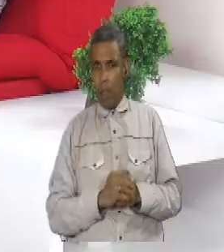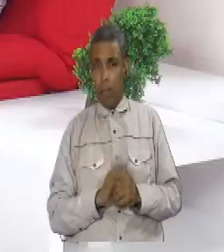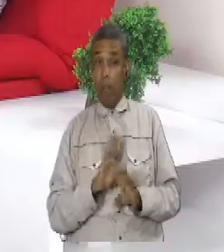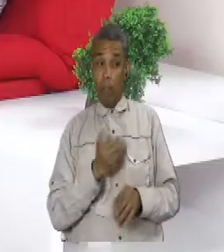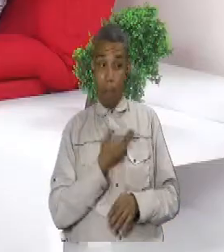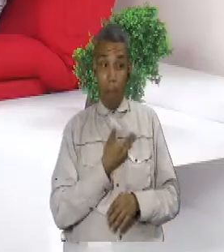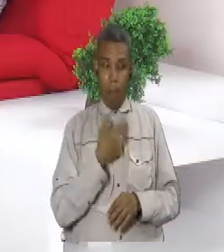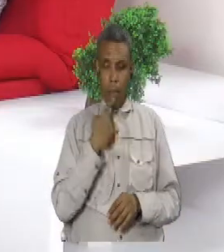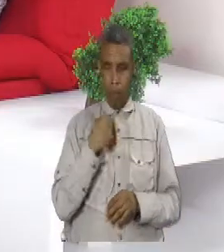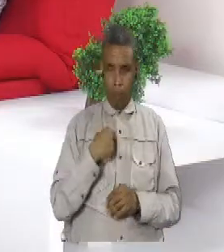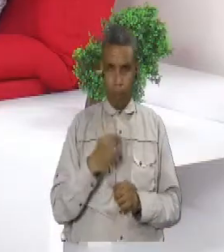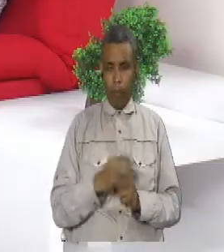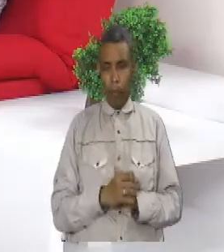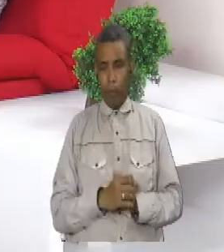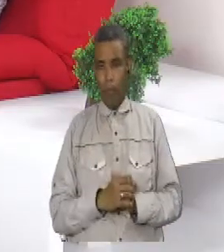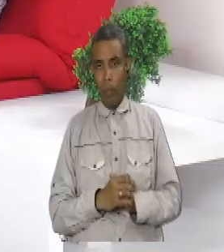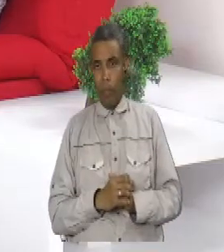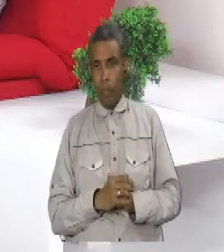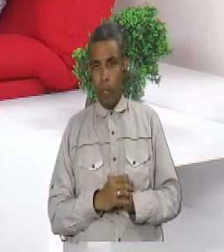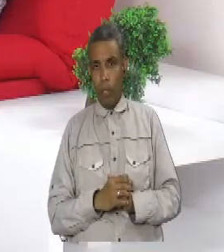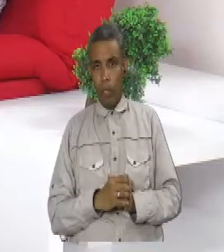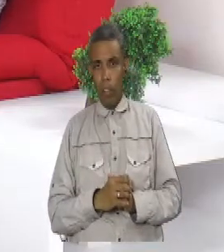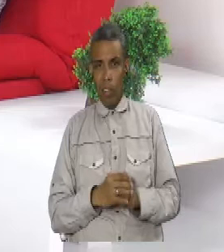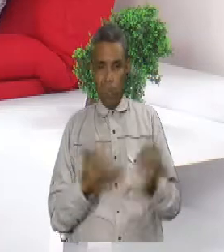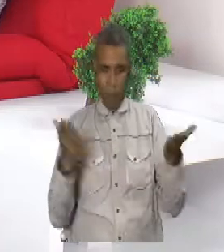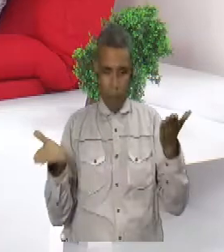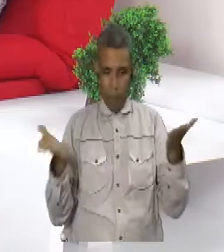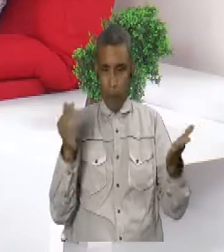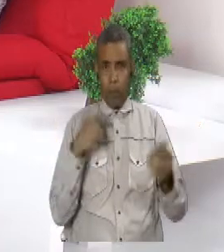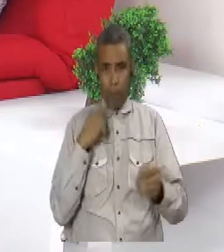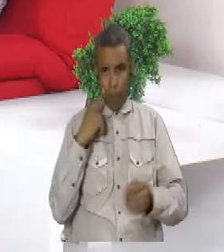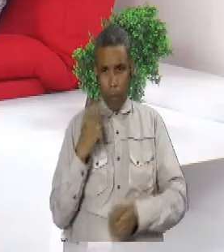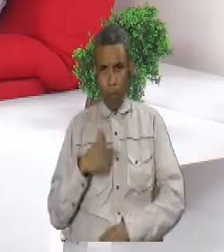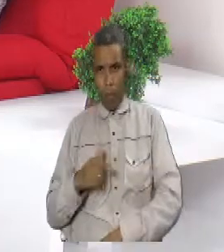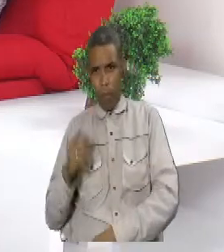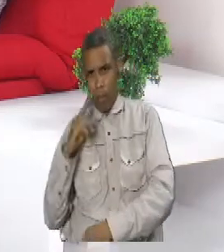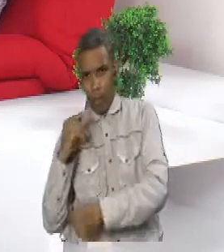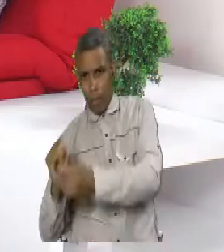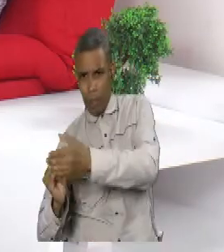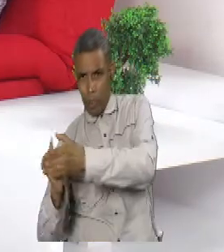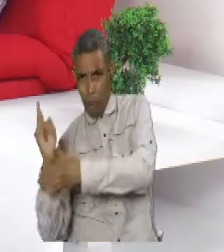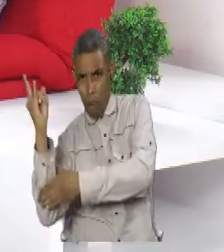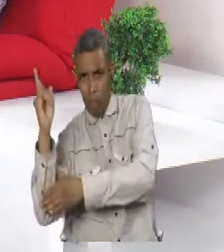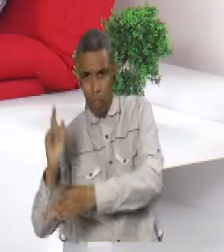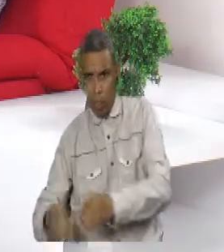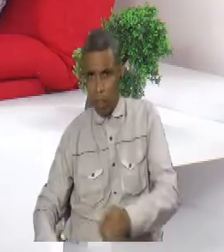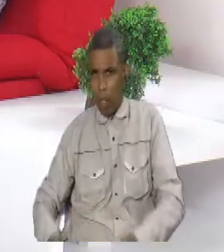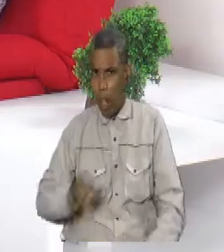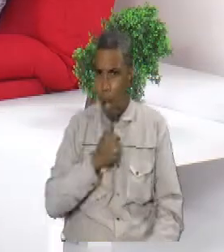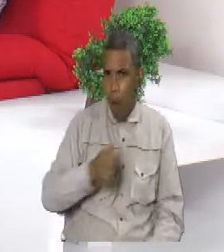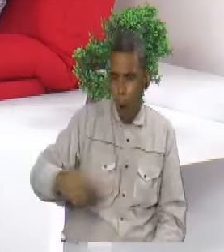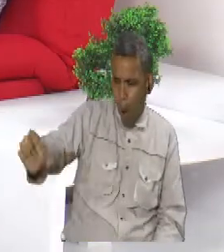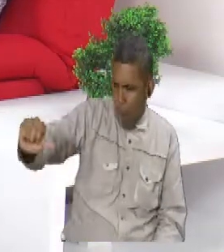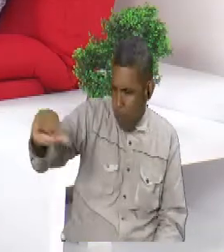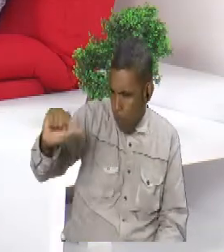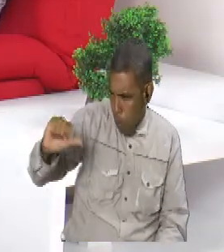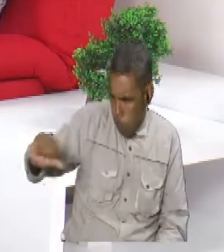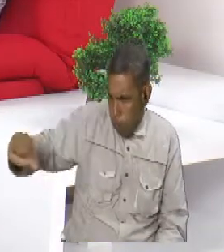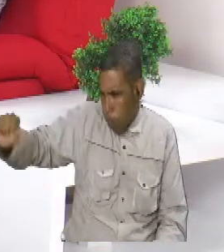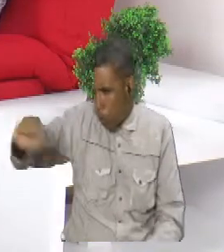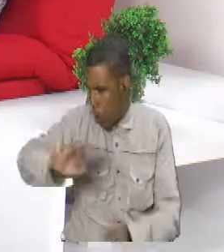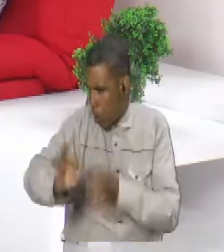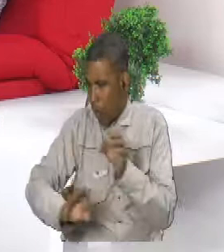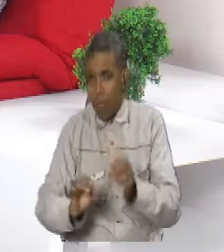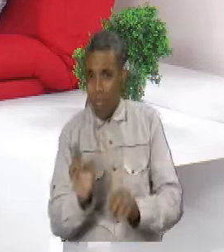una comparación muy específica con las plantas. Ella dice que las plantas hay que podarlas, hay que abonarlas, hay que regarlas. Y por eso dice que